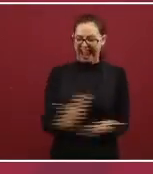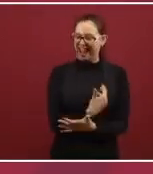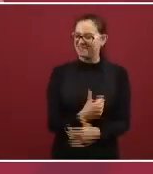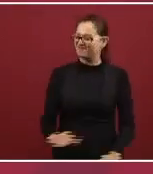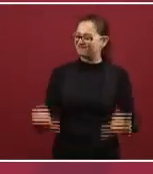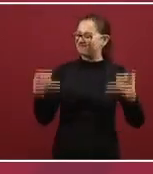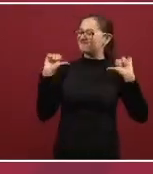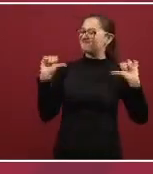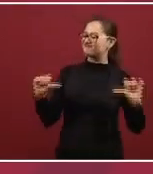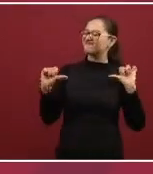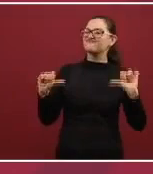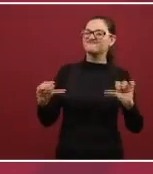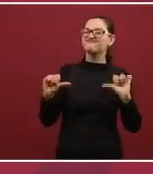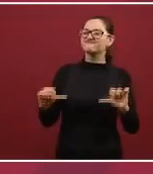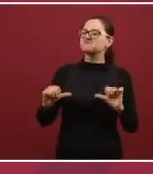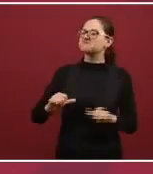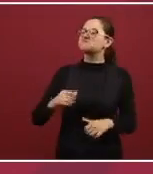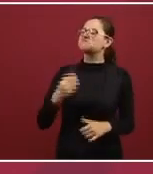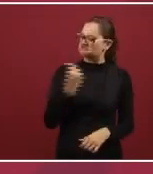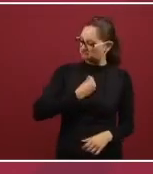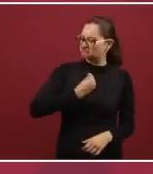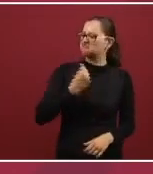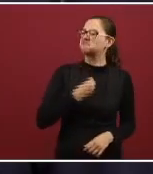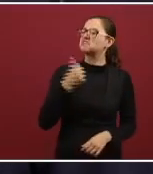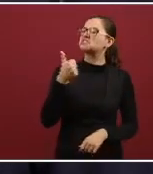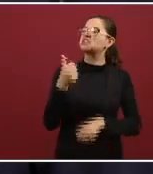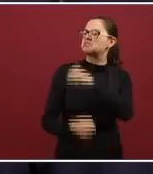y ahora me van a aguantar 6 años,